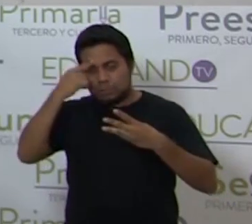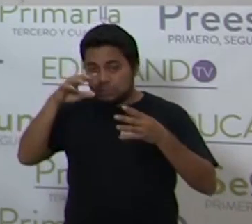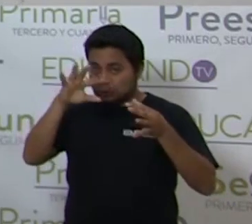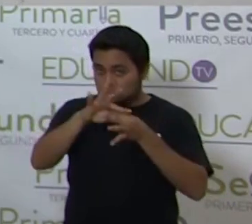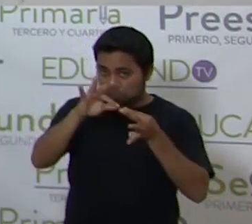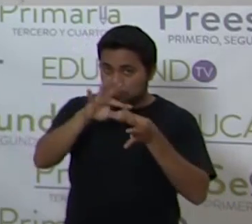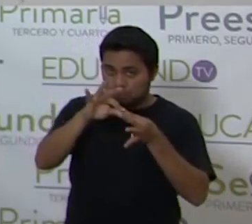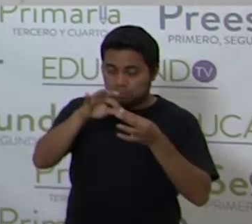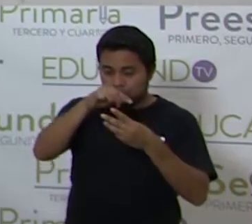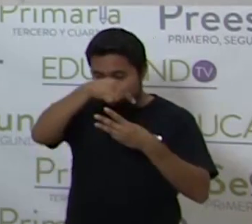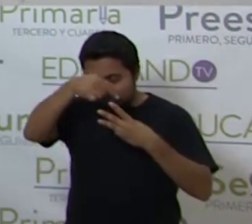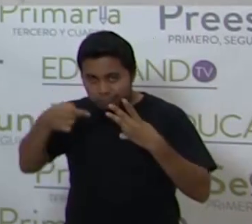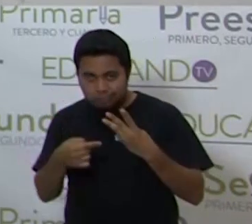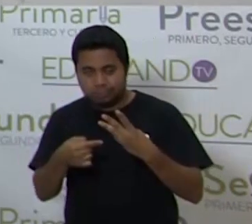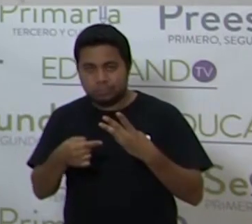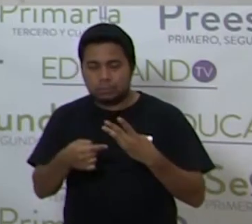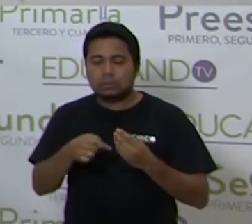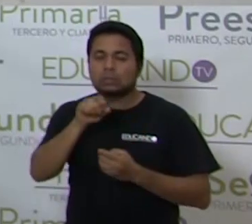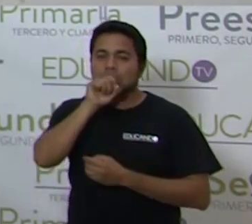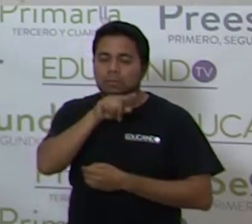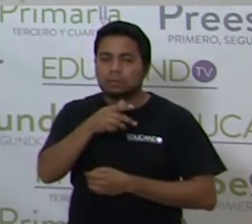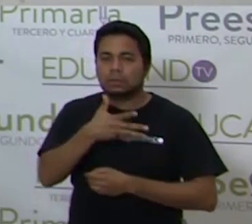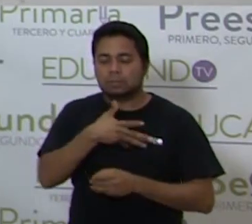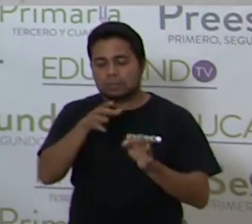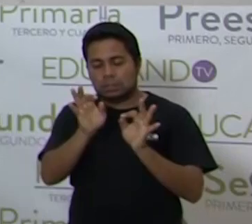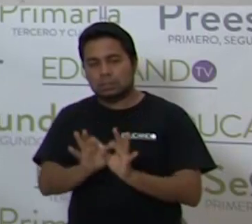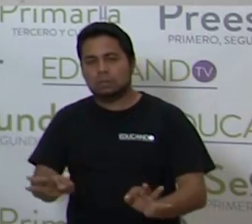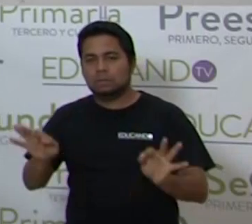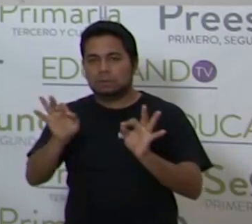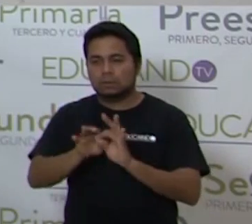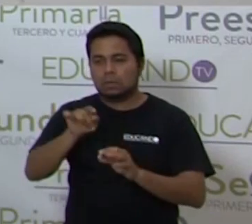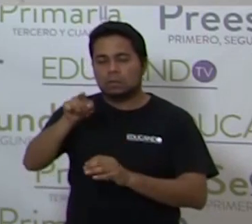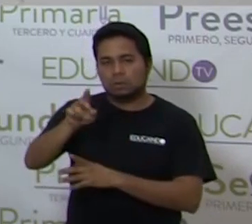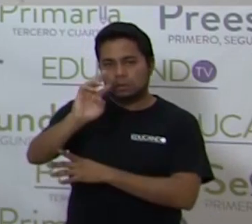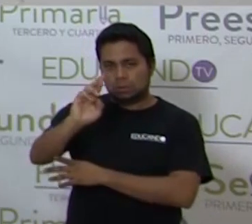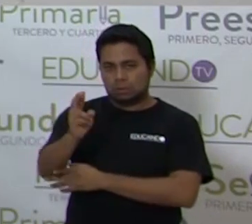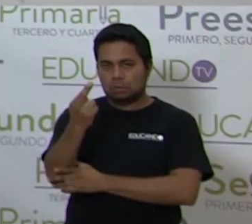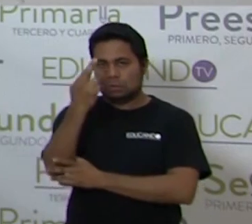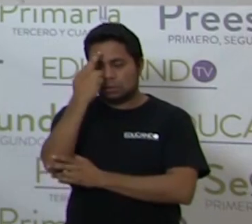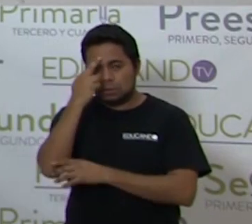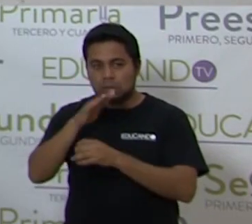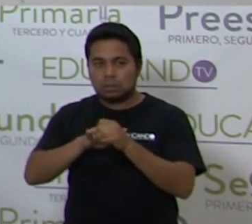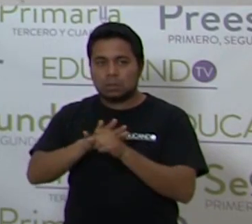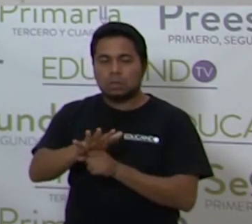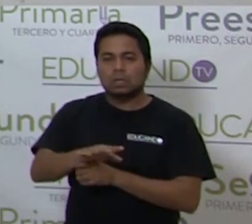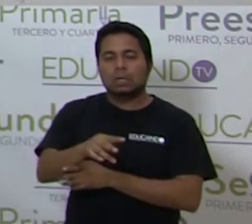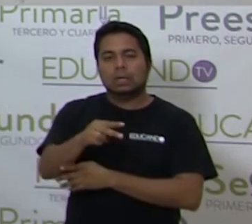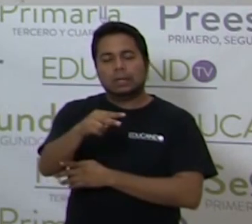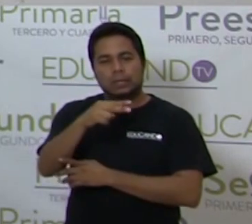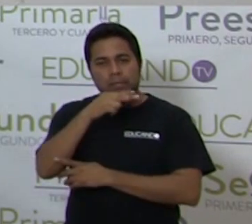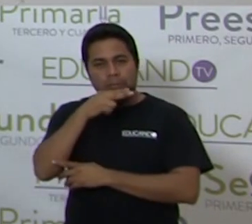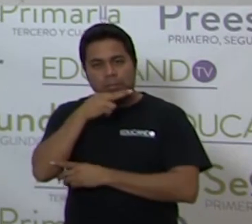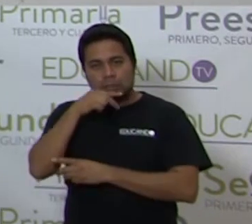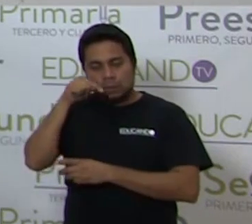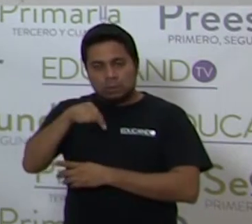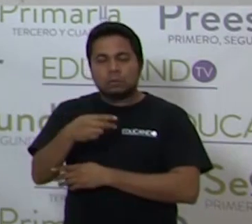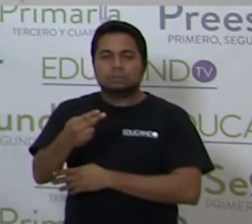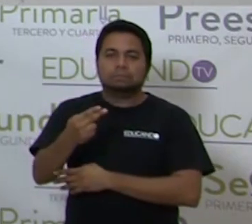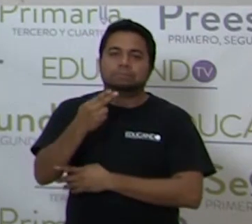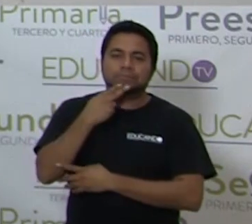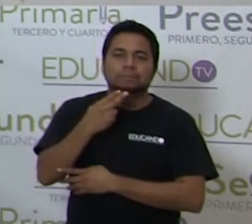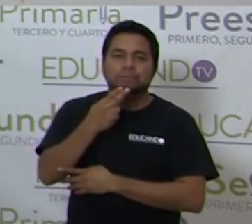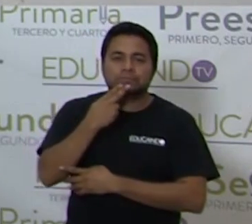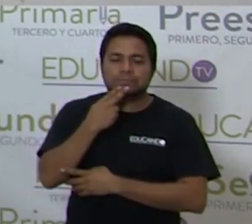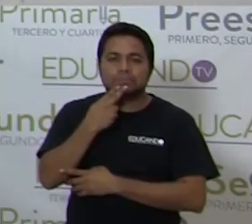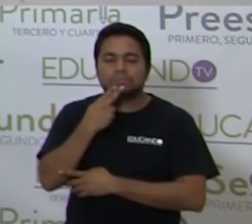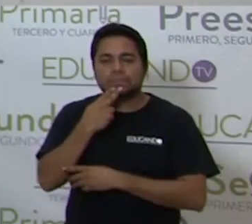dar instrucciones, es importante que recordemos que los verbos que estamos utilizando en cada